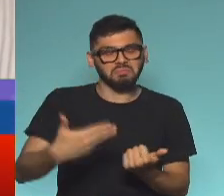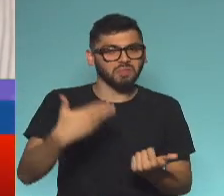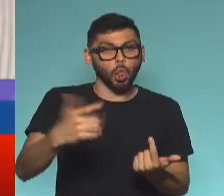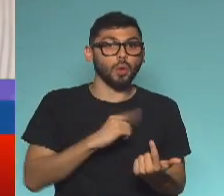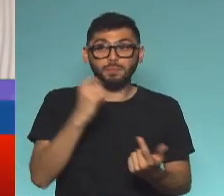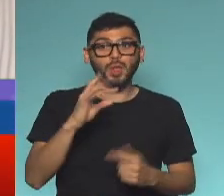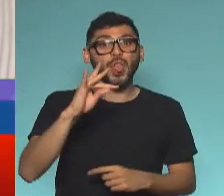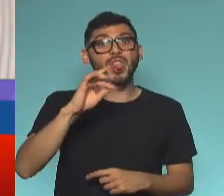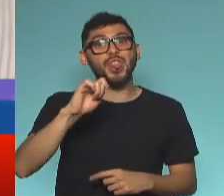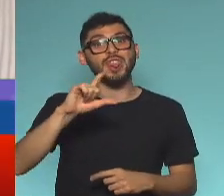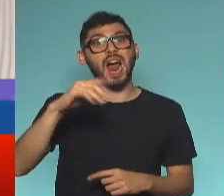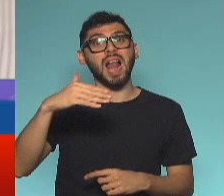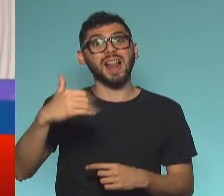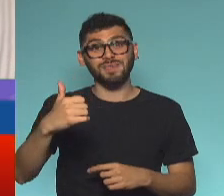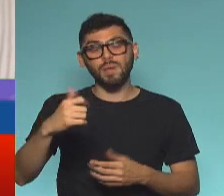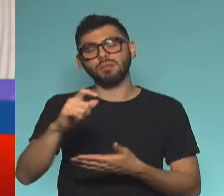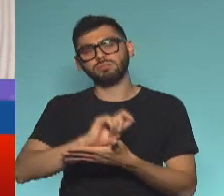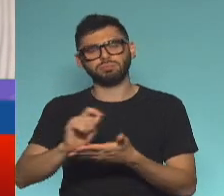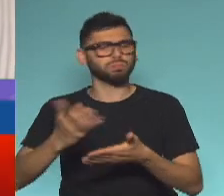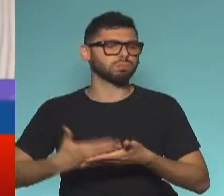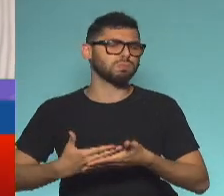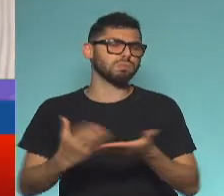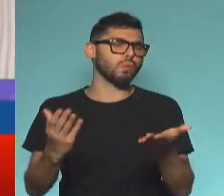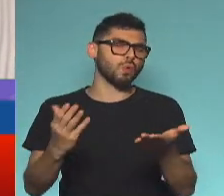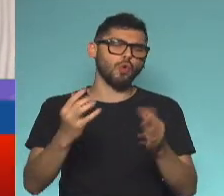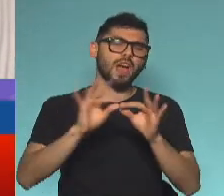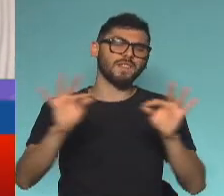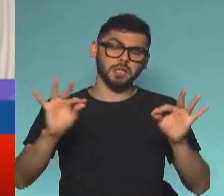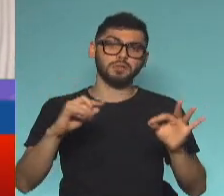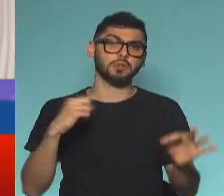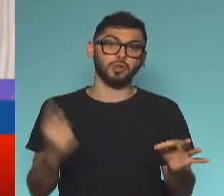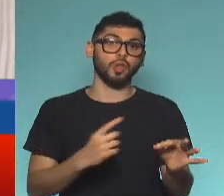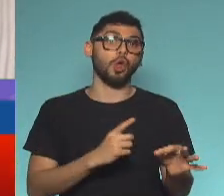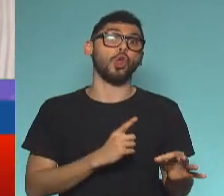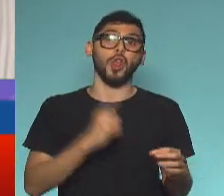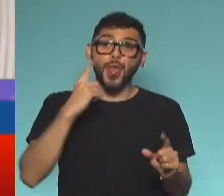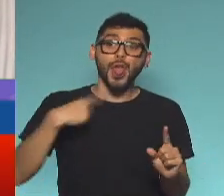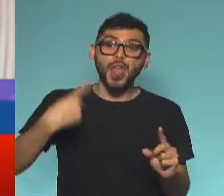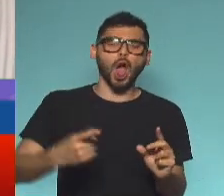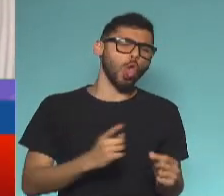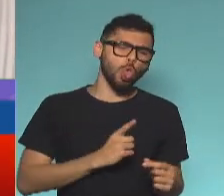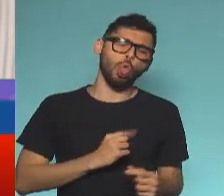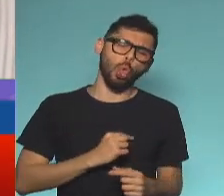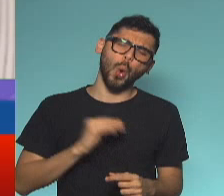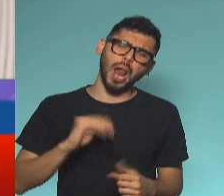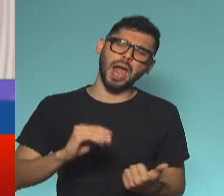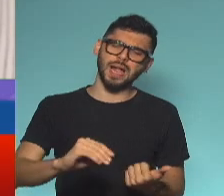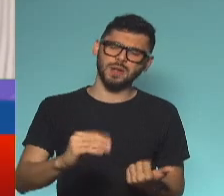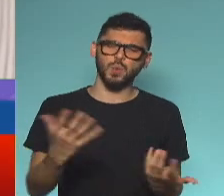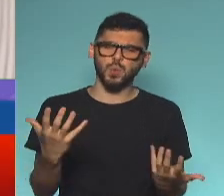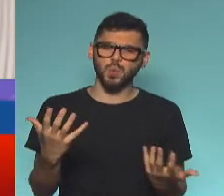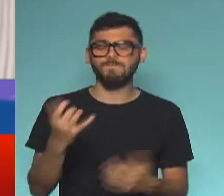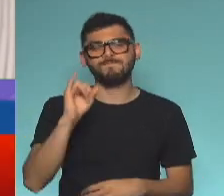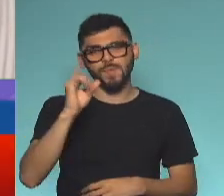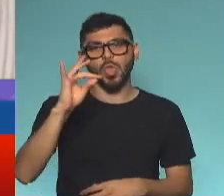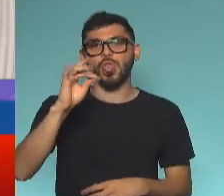Dalma, Maradona, hizo público justo esta frase, ¿no? Para muchos duele aún cada día más. ¿Qué semblanza, Pablito? Sí.